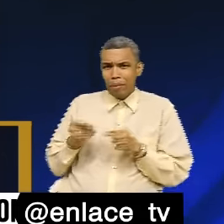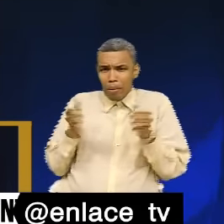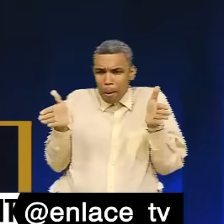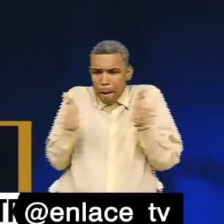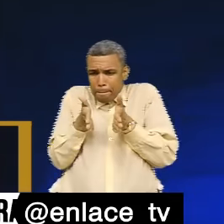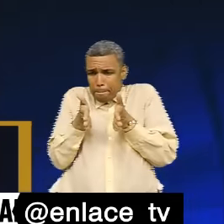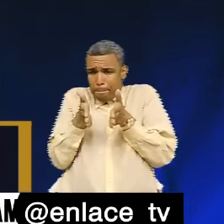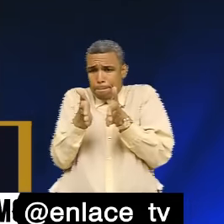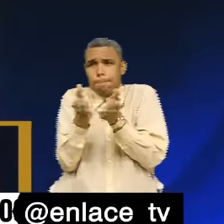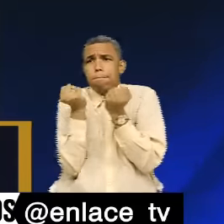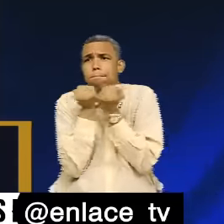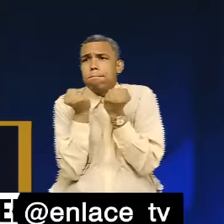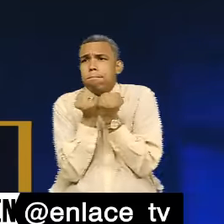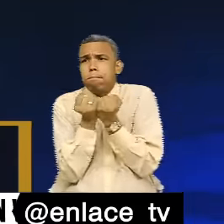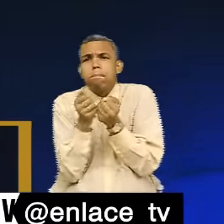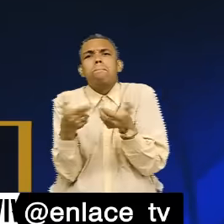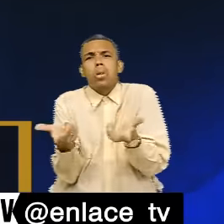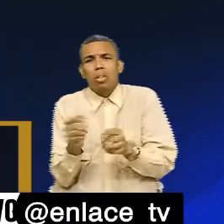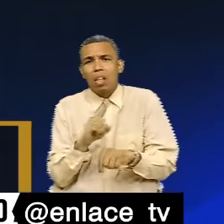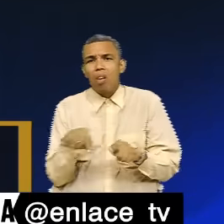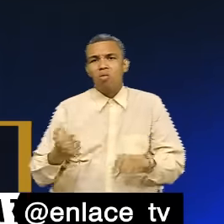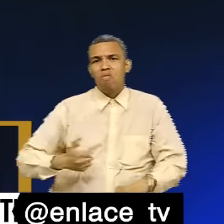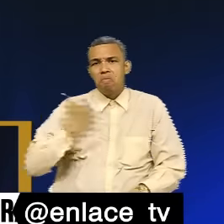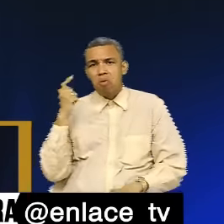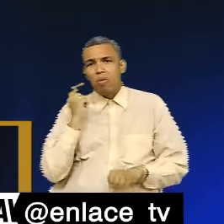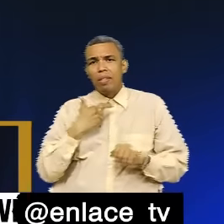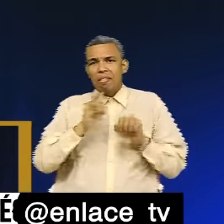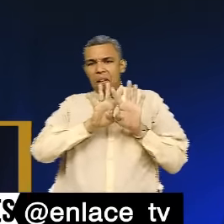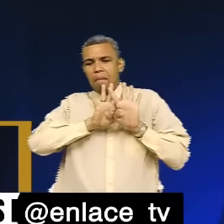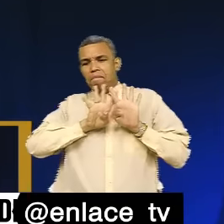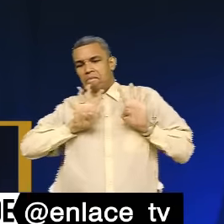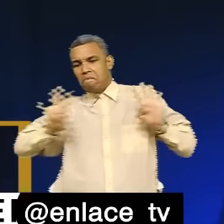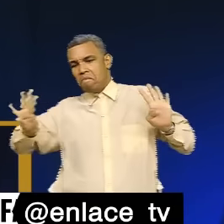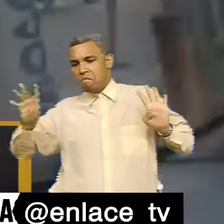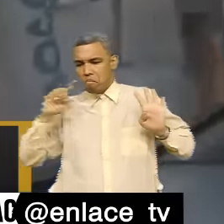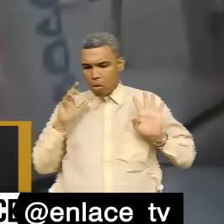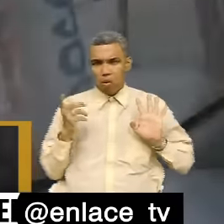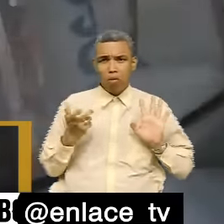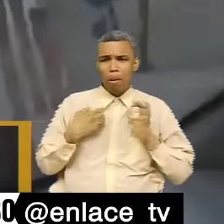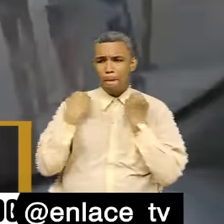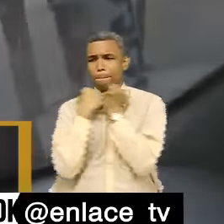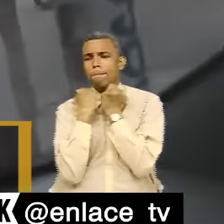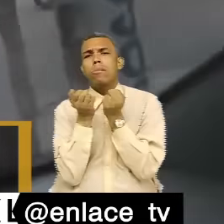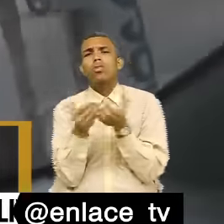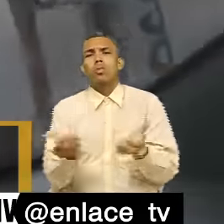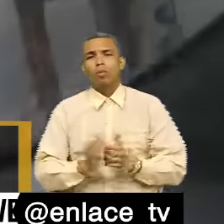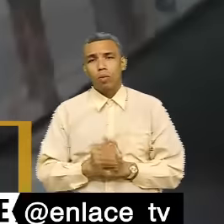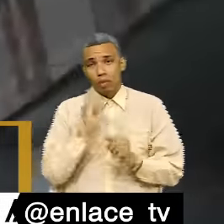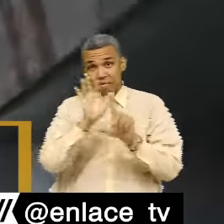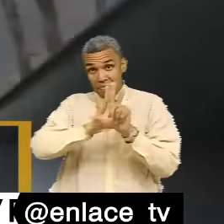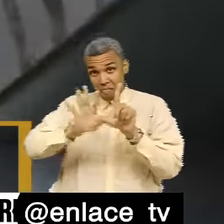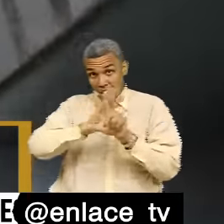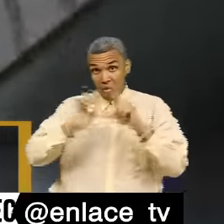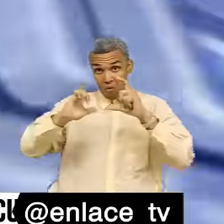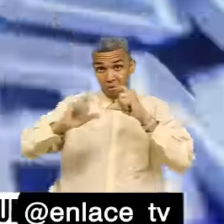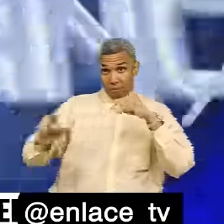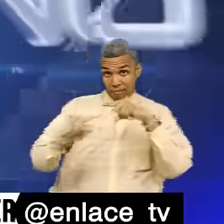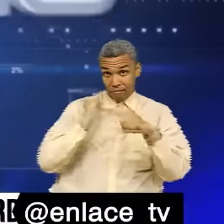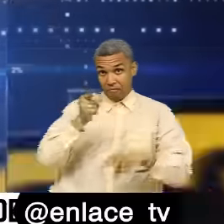colocan reja y por dónde iremos a caminar. Haga llegar sus denuncias del reportero ciudadano a Enlace Televisión para ser emitidas por aquí, por Enlace